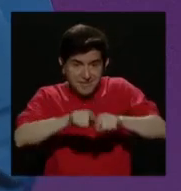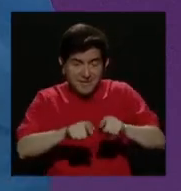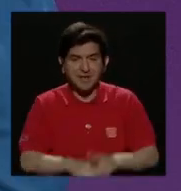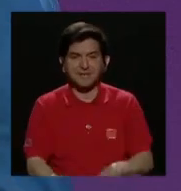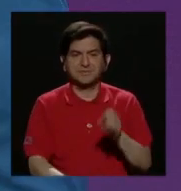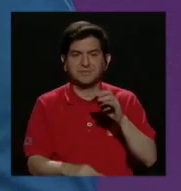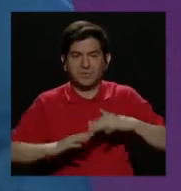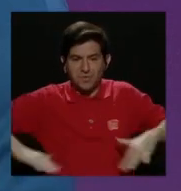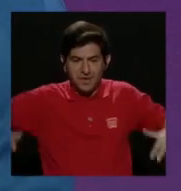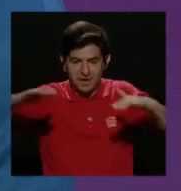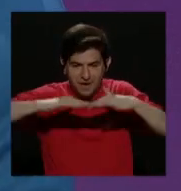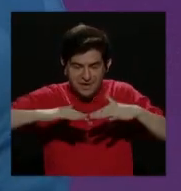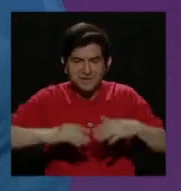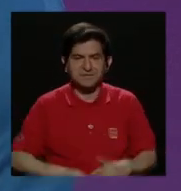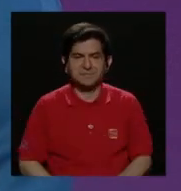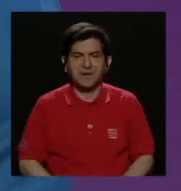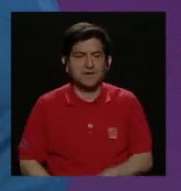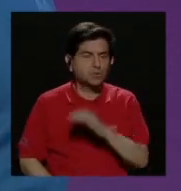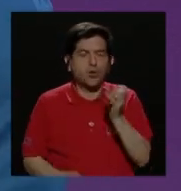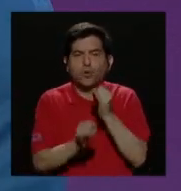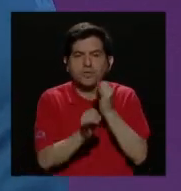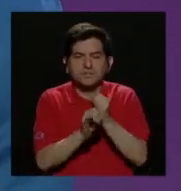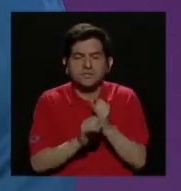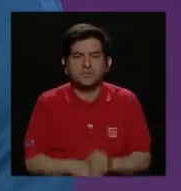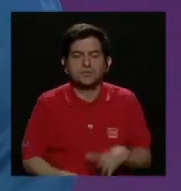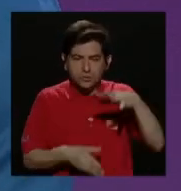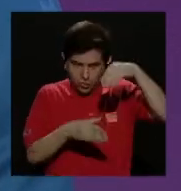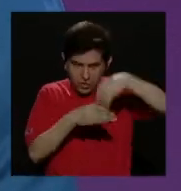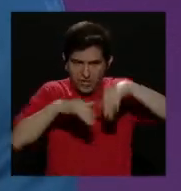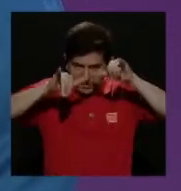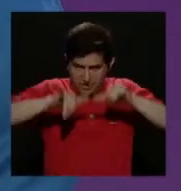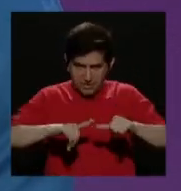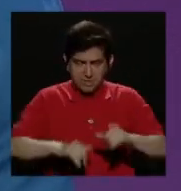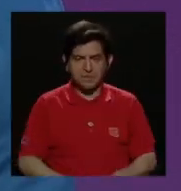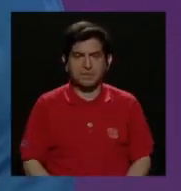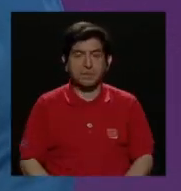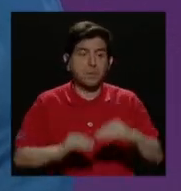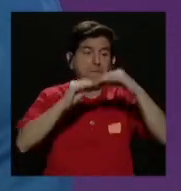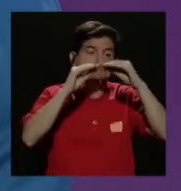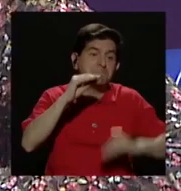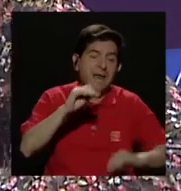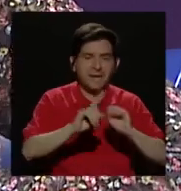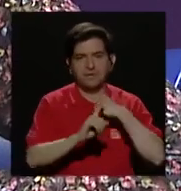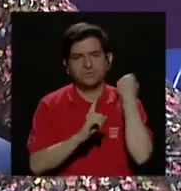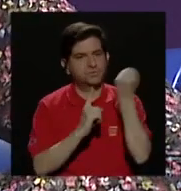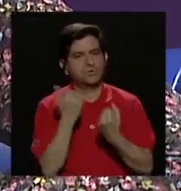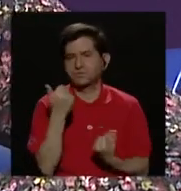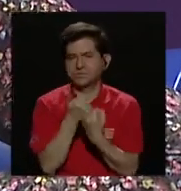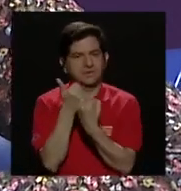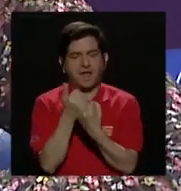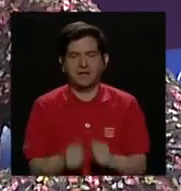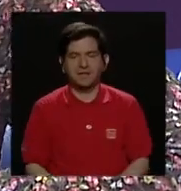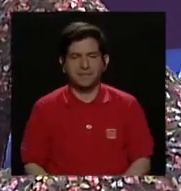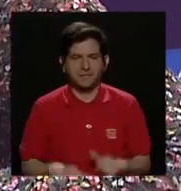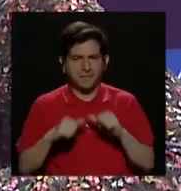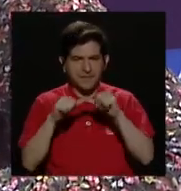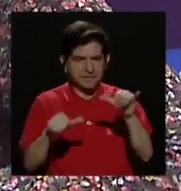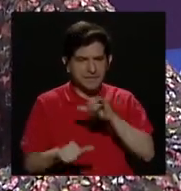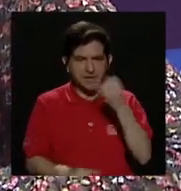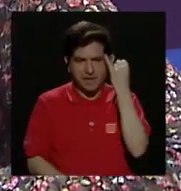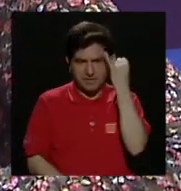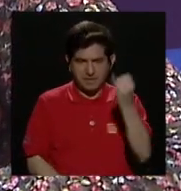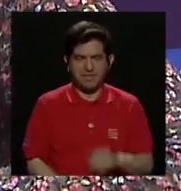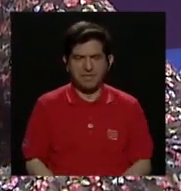el entorno que podría tener los contenidos, y mucho menos del resto de la sociedad. Sí, tal vez continuando con esta línea, Ana